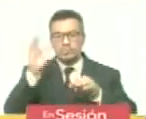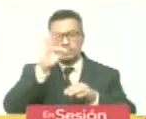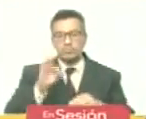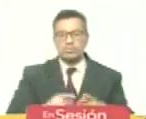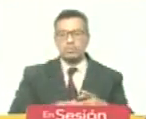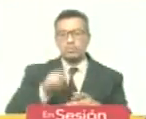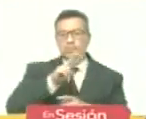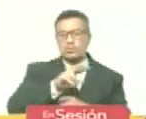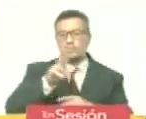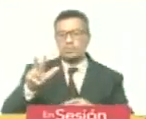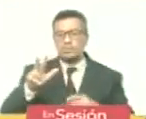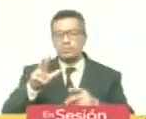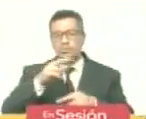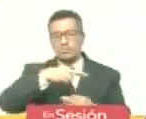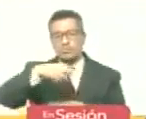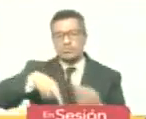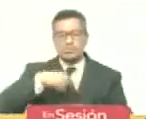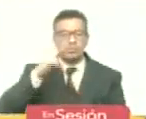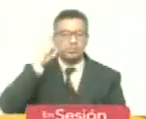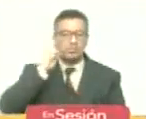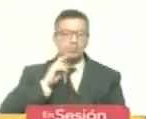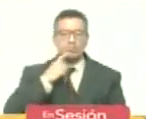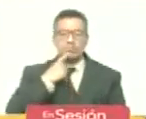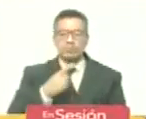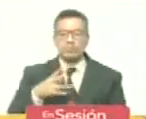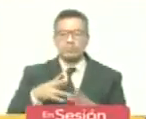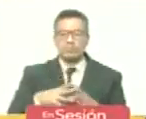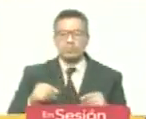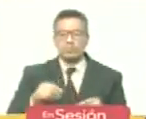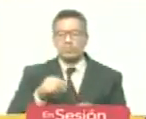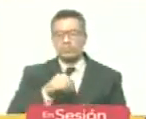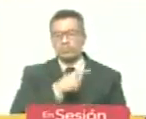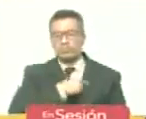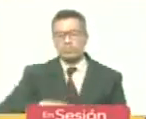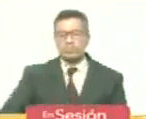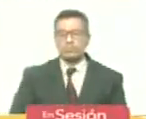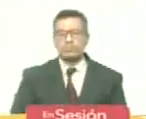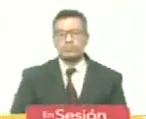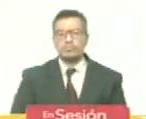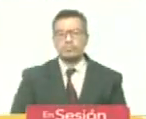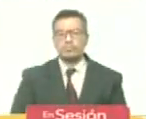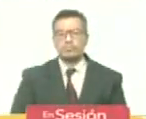y 23 de la Revolución Bolivariana. Es todo, presidente.